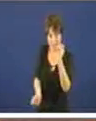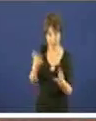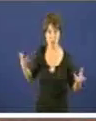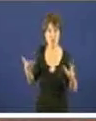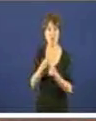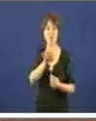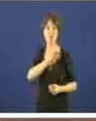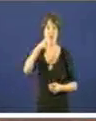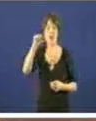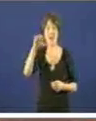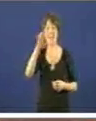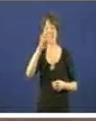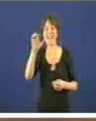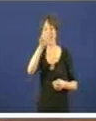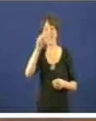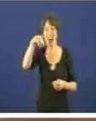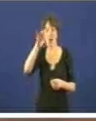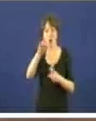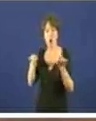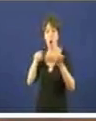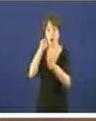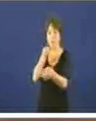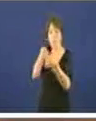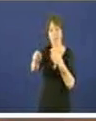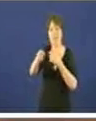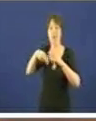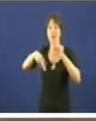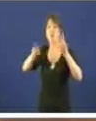señor Castellano para vender alí Nova Caixa Galicia a precio de saldo